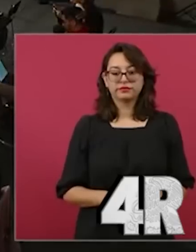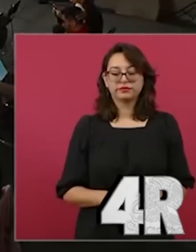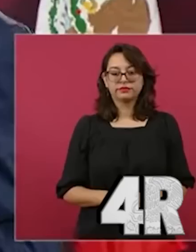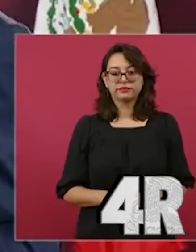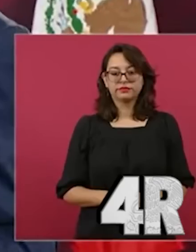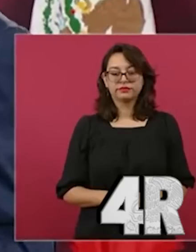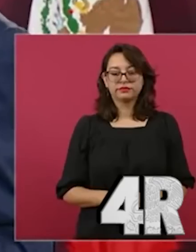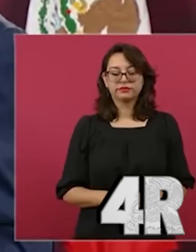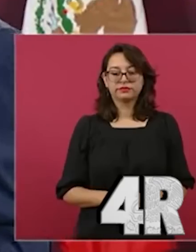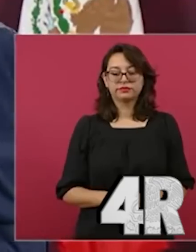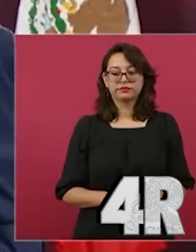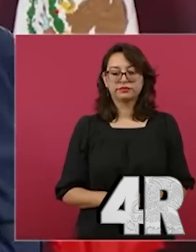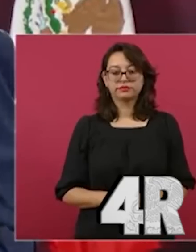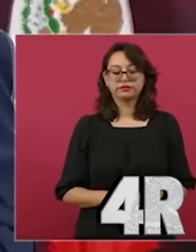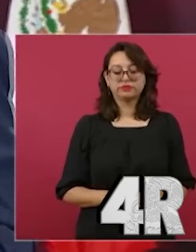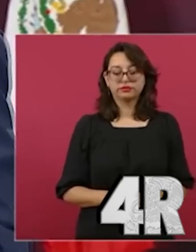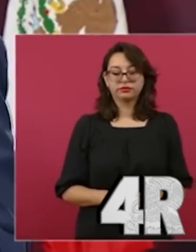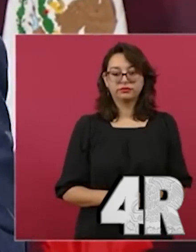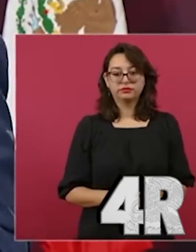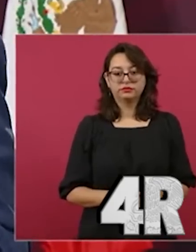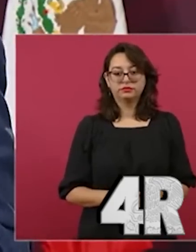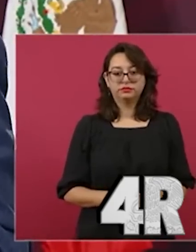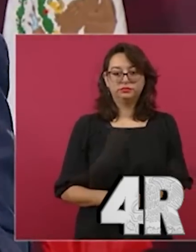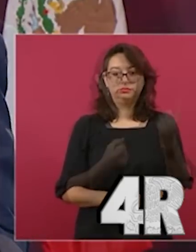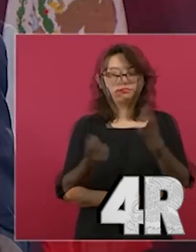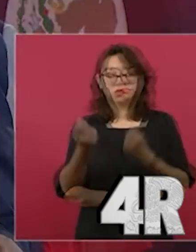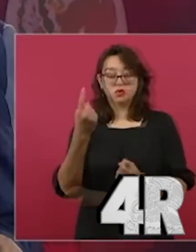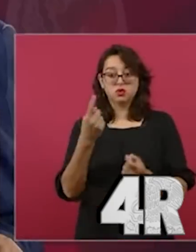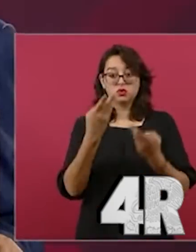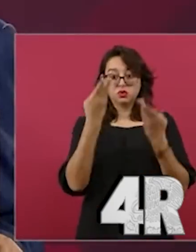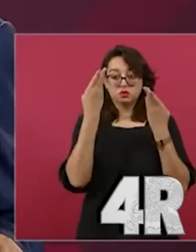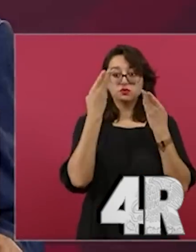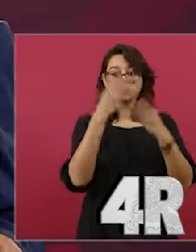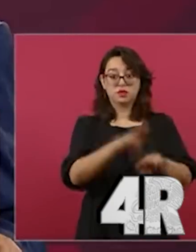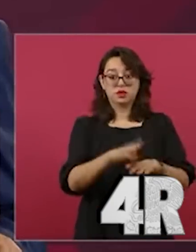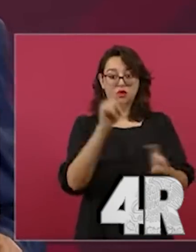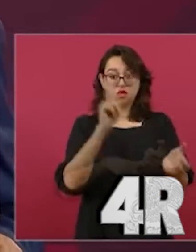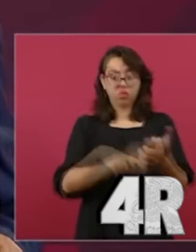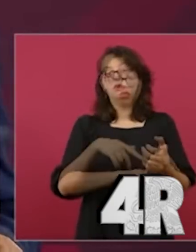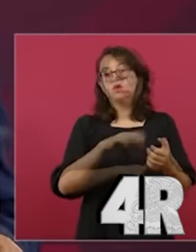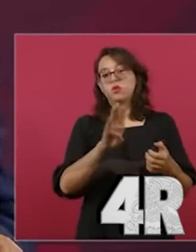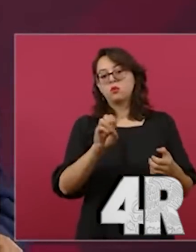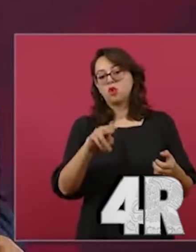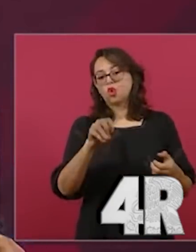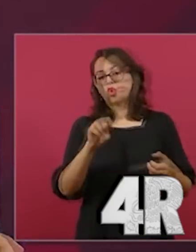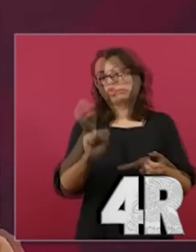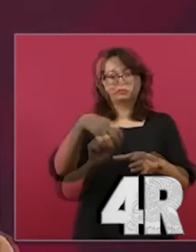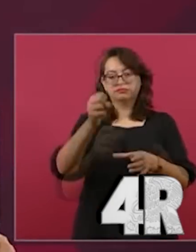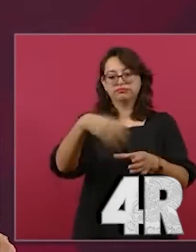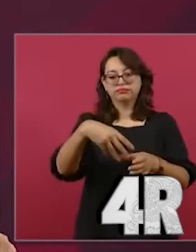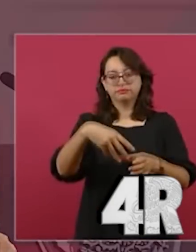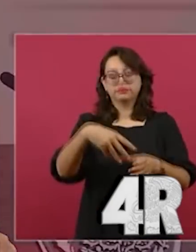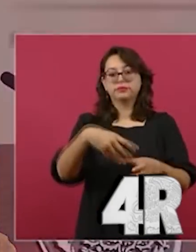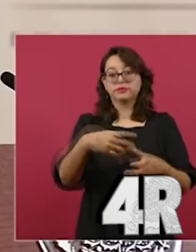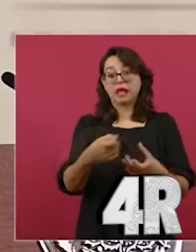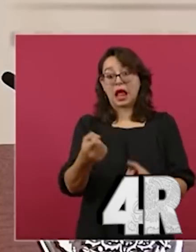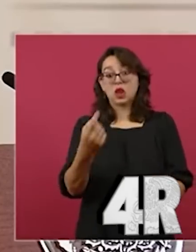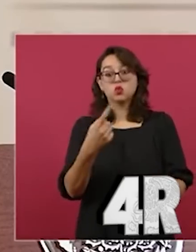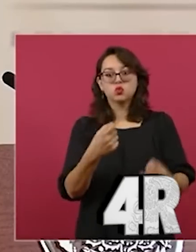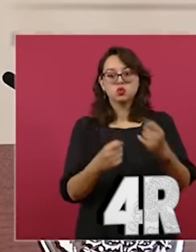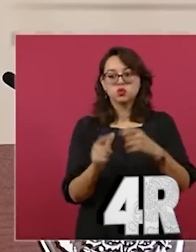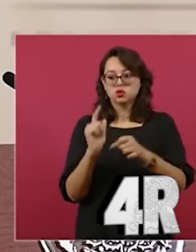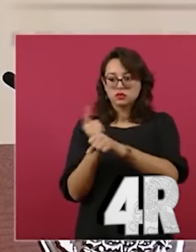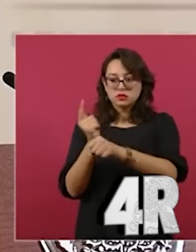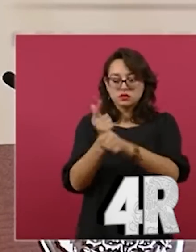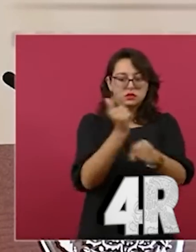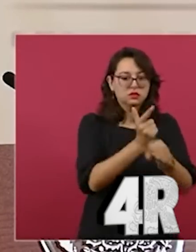como sí tiene que ver con el sistema bancario financiero así hemos podido recuperar dos recursos pero están